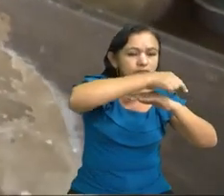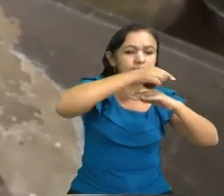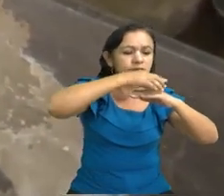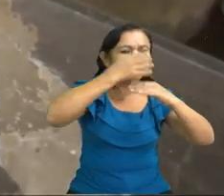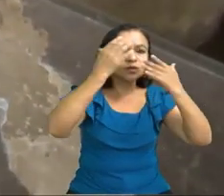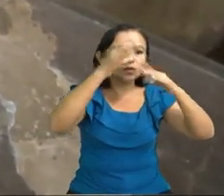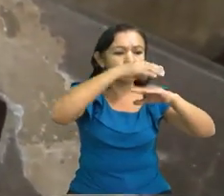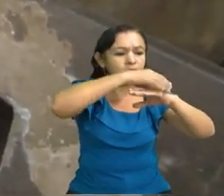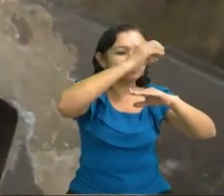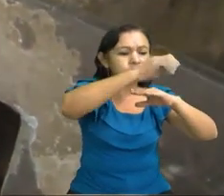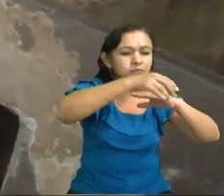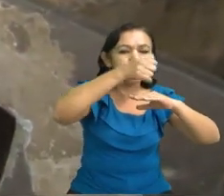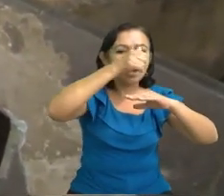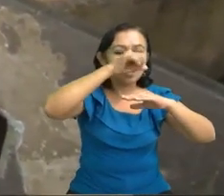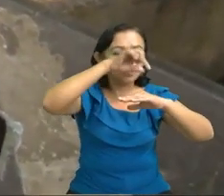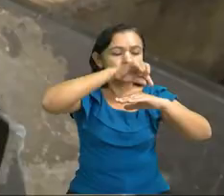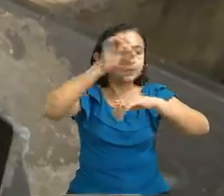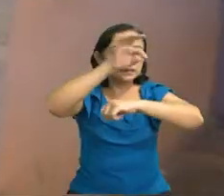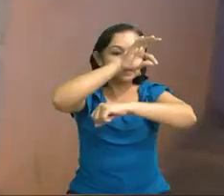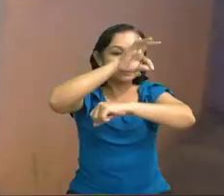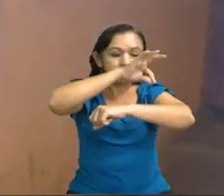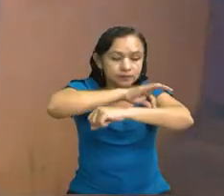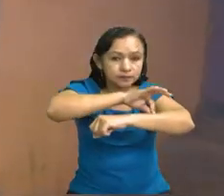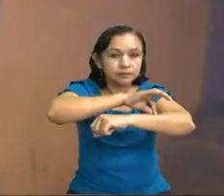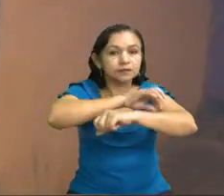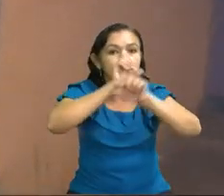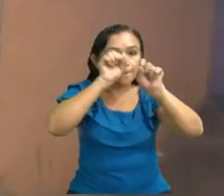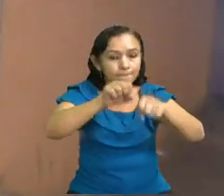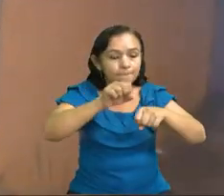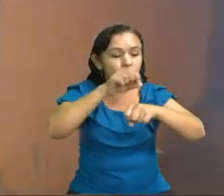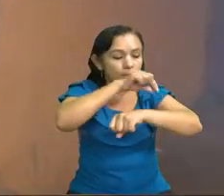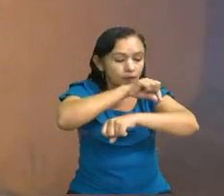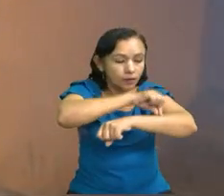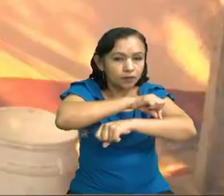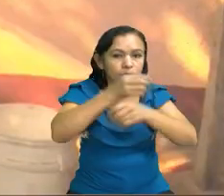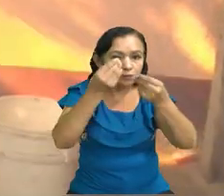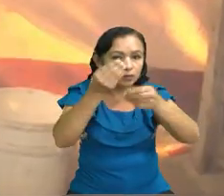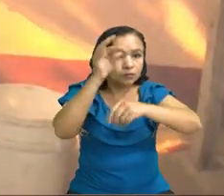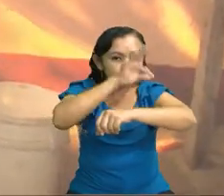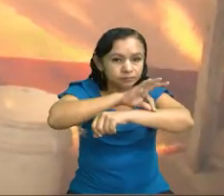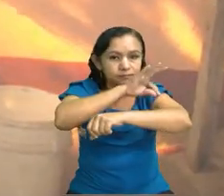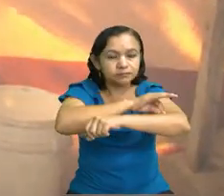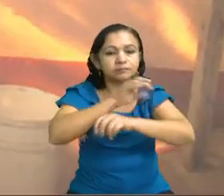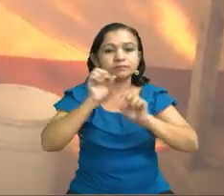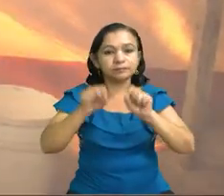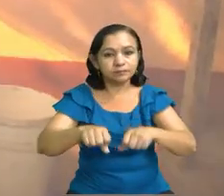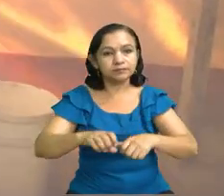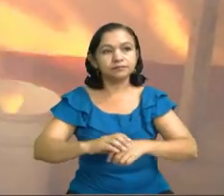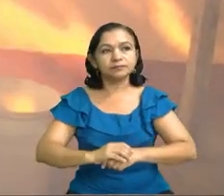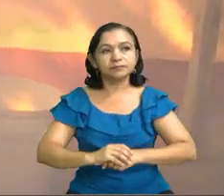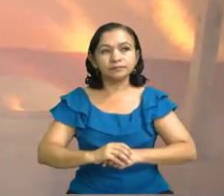pueda servir para que el mosquito transmisor del dengue pueda incubar sus huevos.